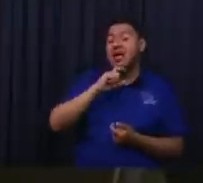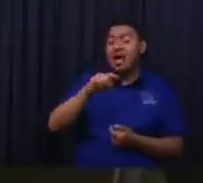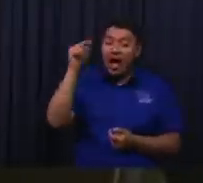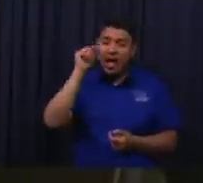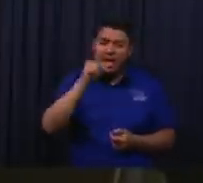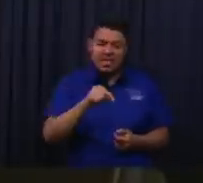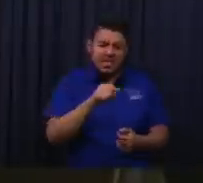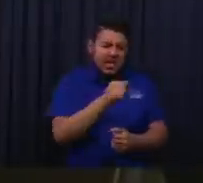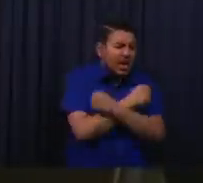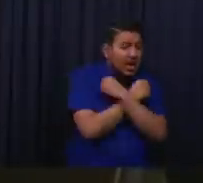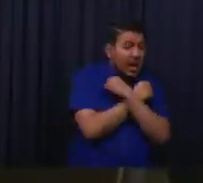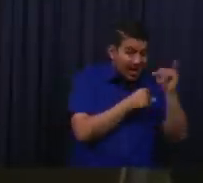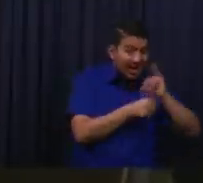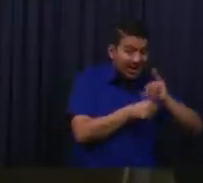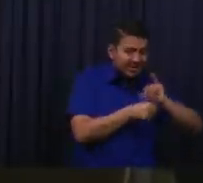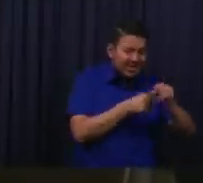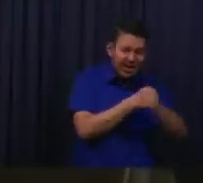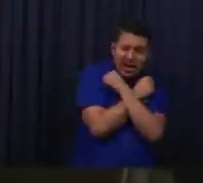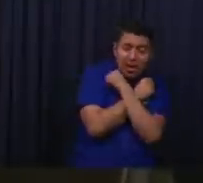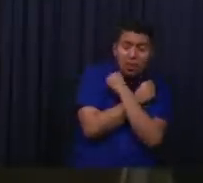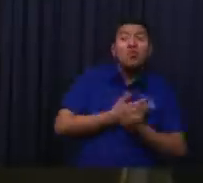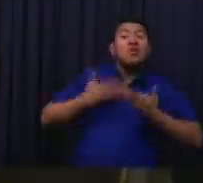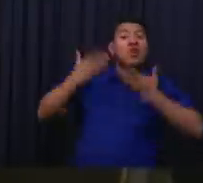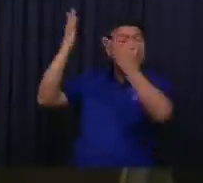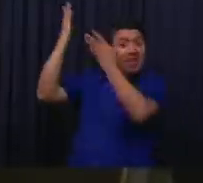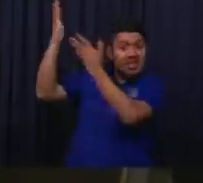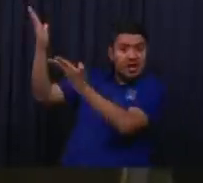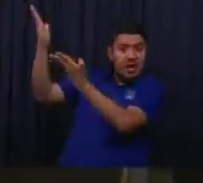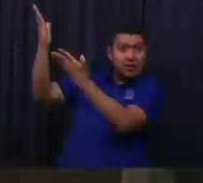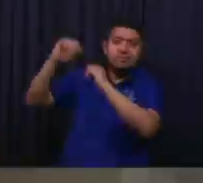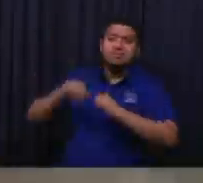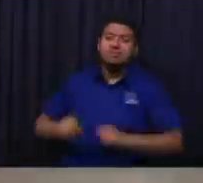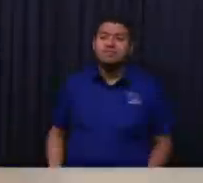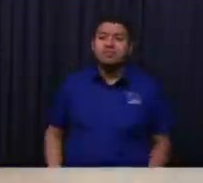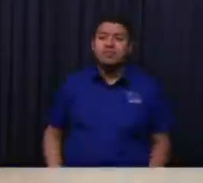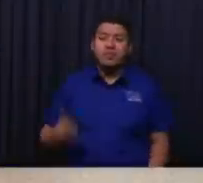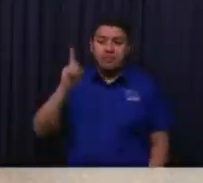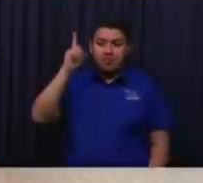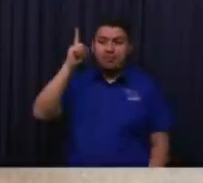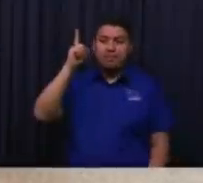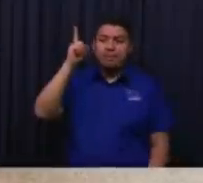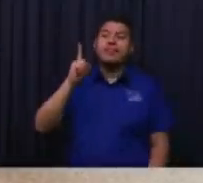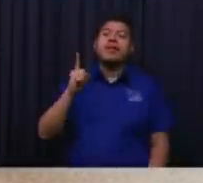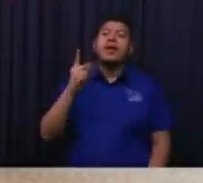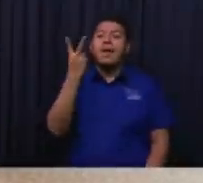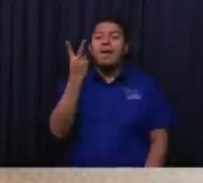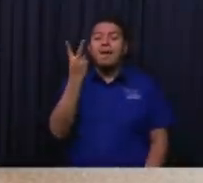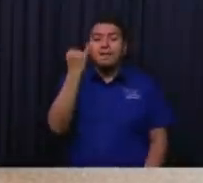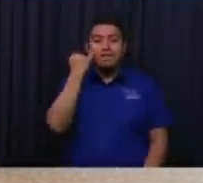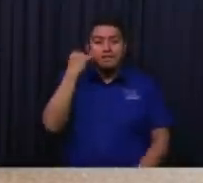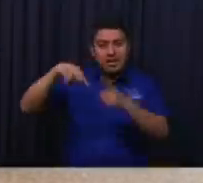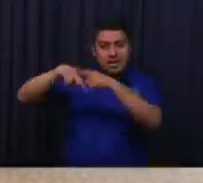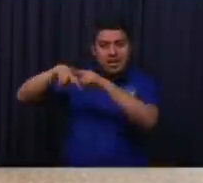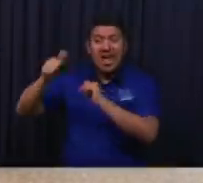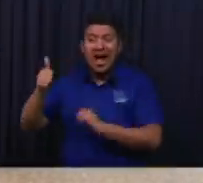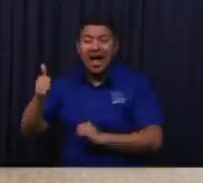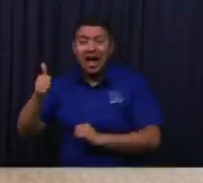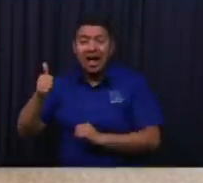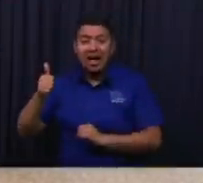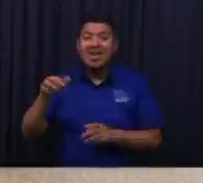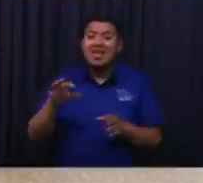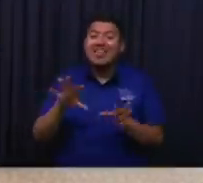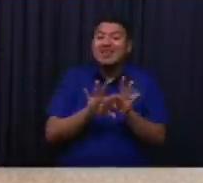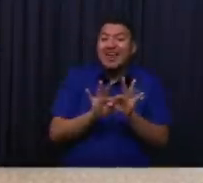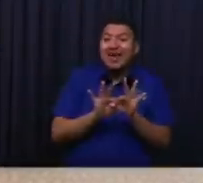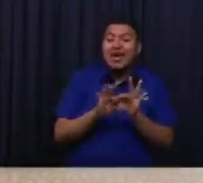contigo. Y entonces esta se llama la viña de la Sulamita. La Sulamita es la mujer del Cantar de los Cantares,